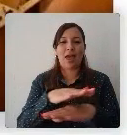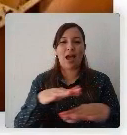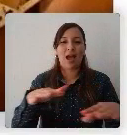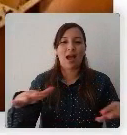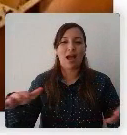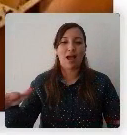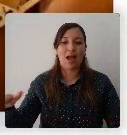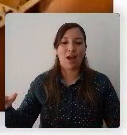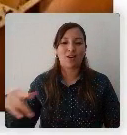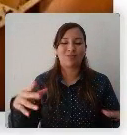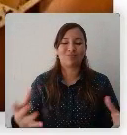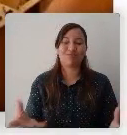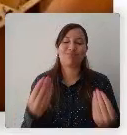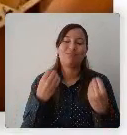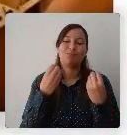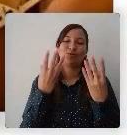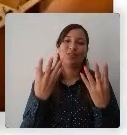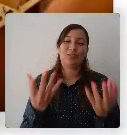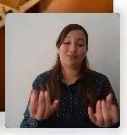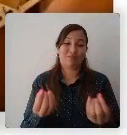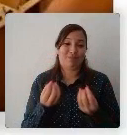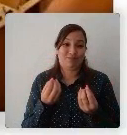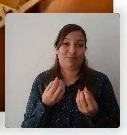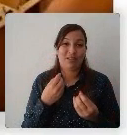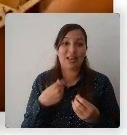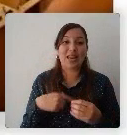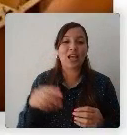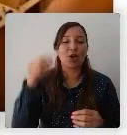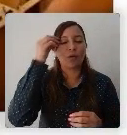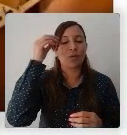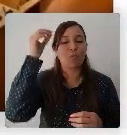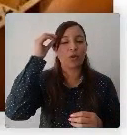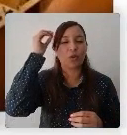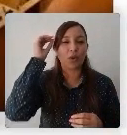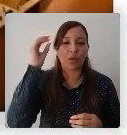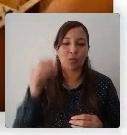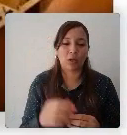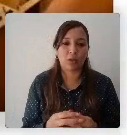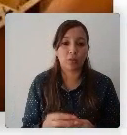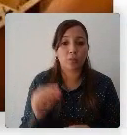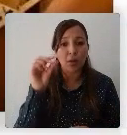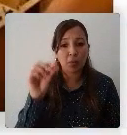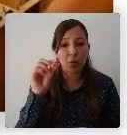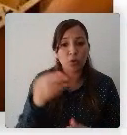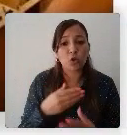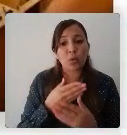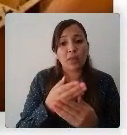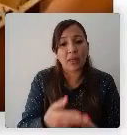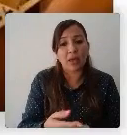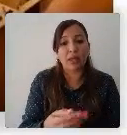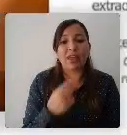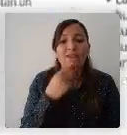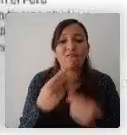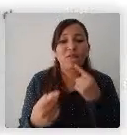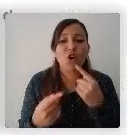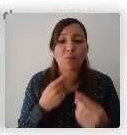Entonces, tenemos aquí los datos que después se los voy a ir compartiendo, pero nuevamente, como le comento, es desde ya una